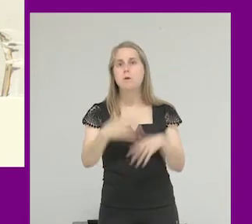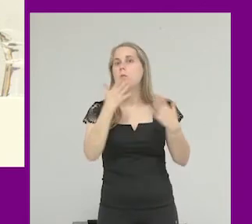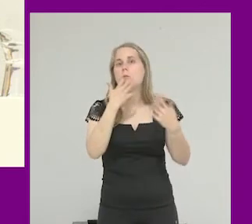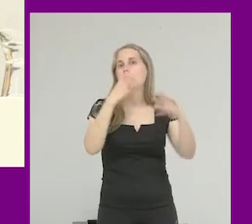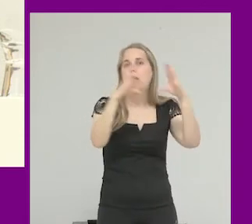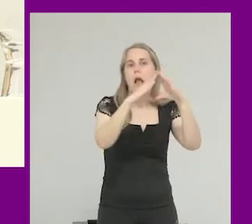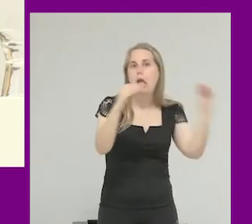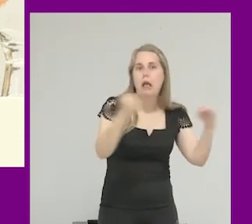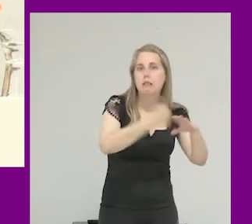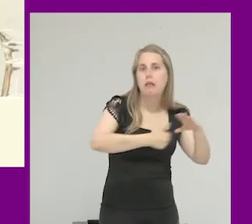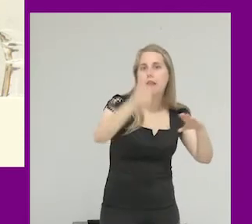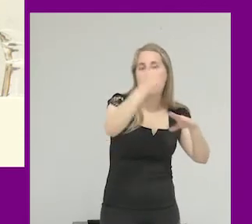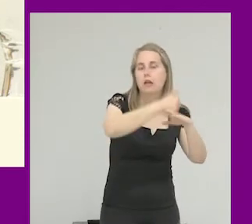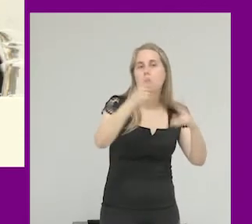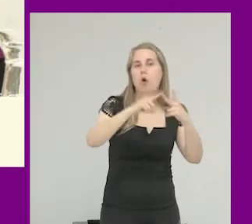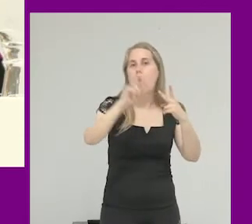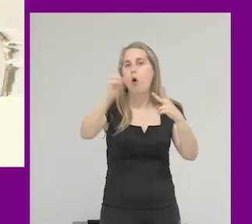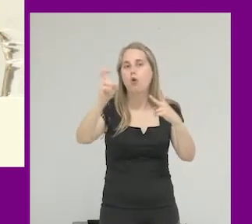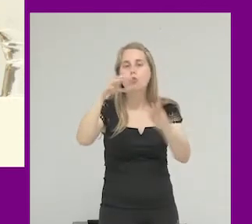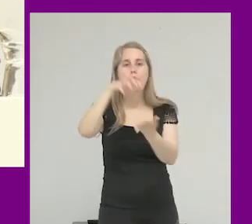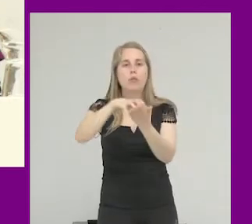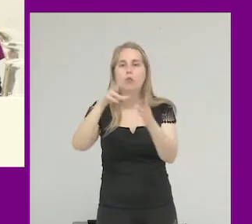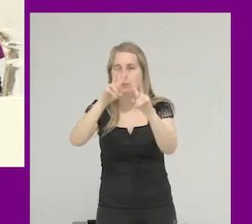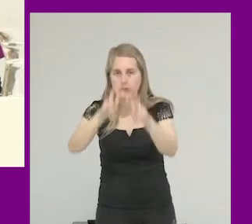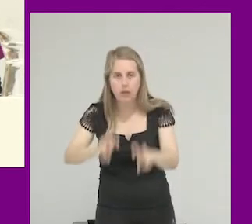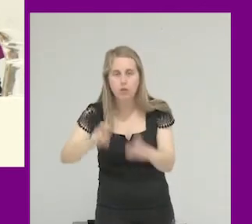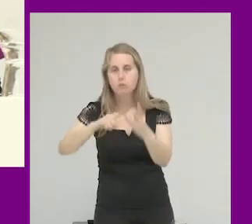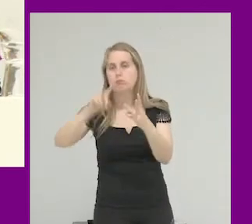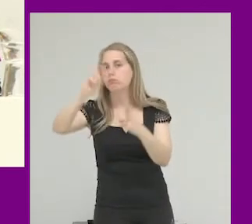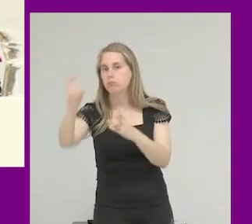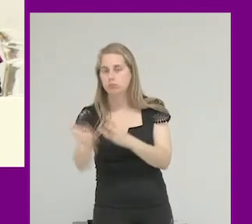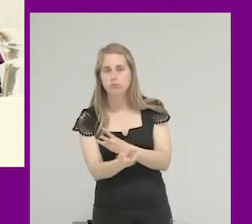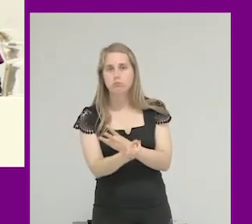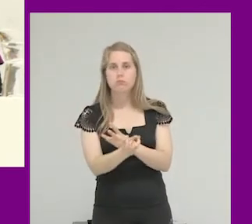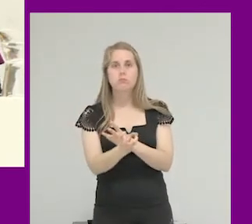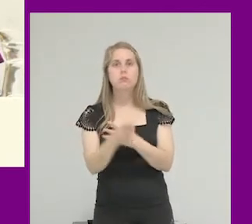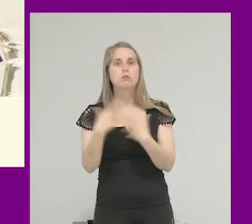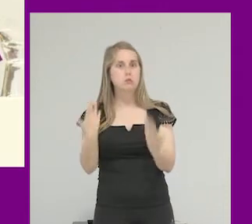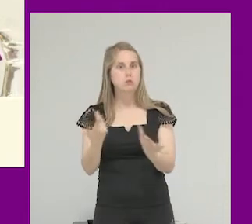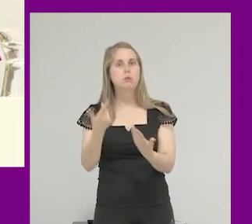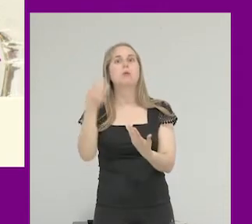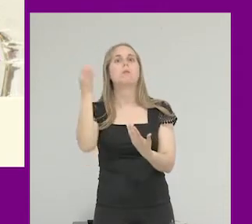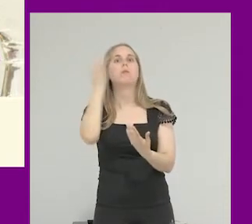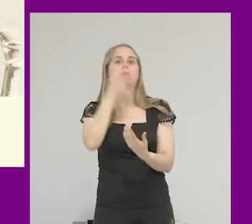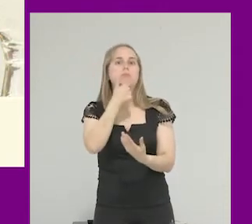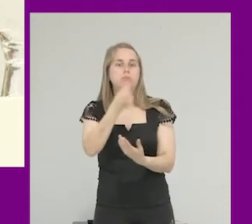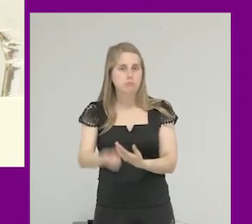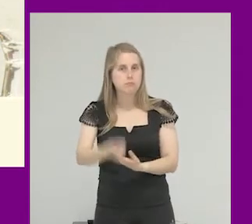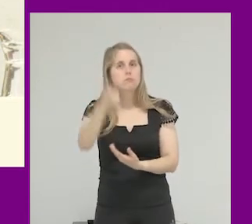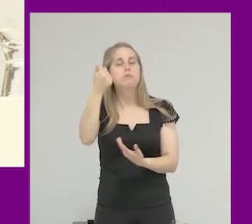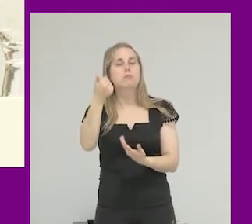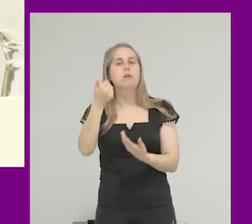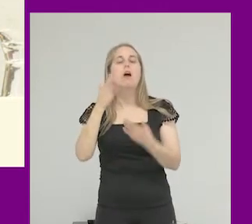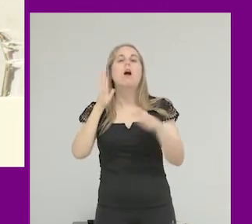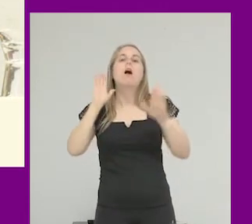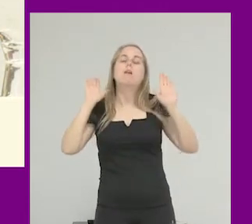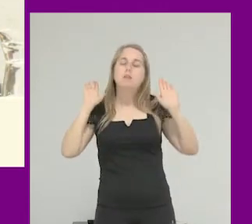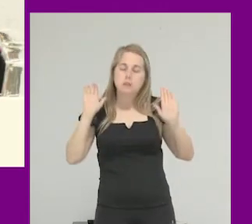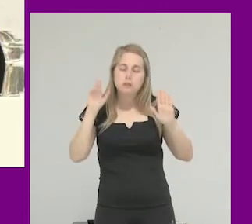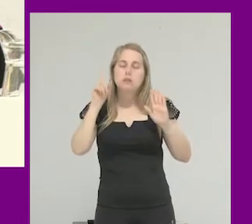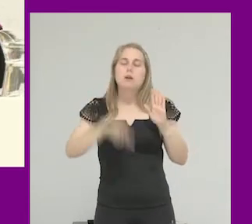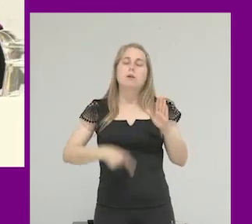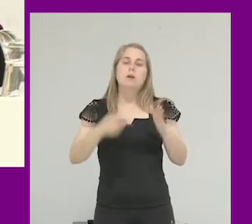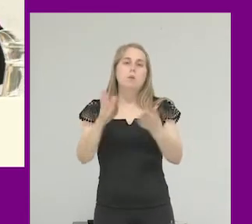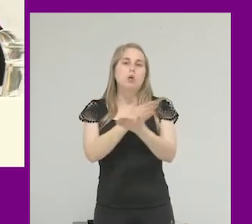cátedras, a todos los centros de investigación, se va a facilitar. Aún así, aparece el sesgo de género, como